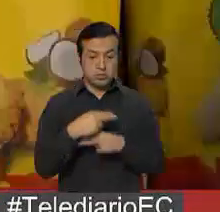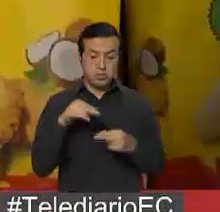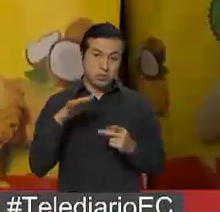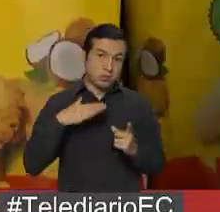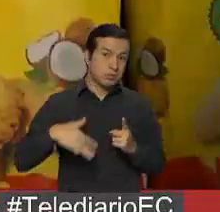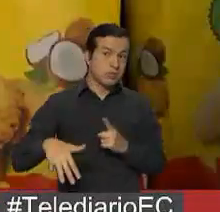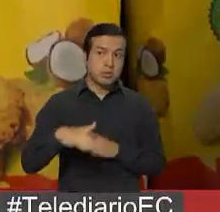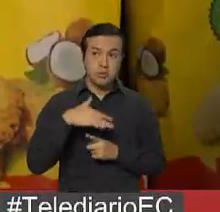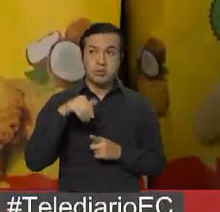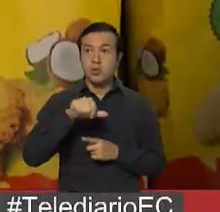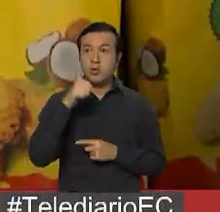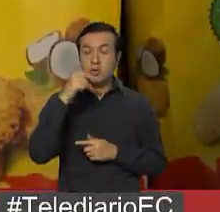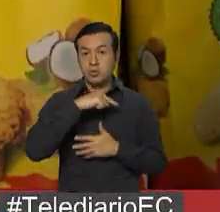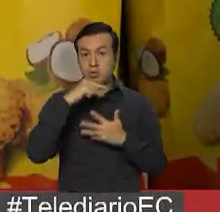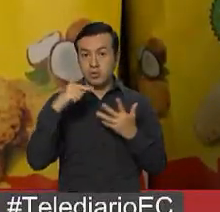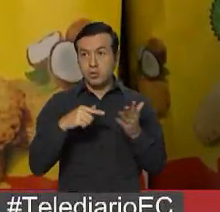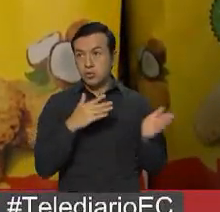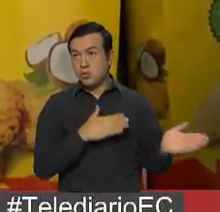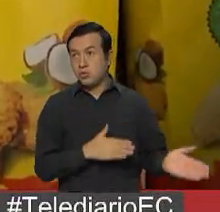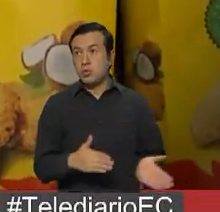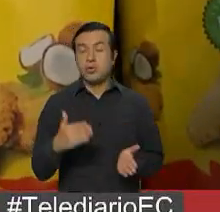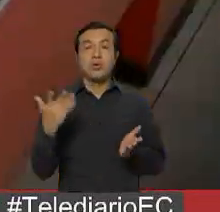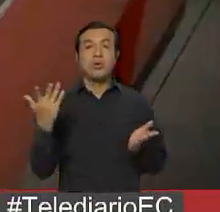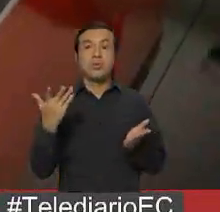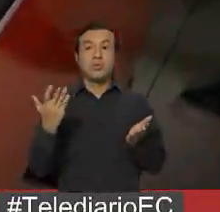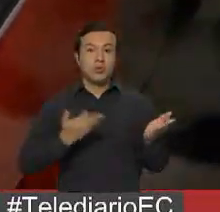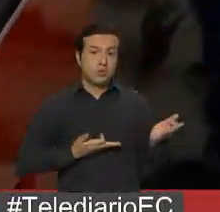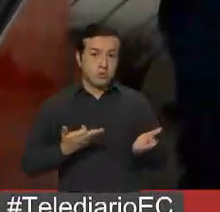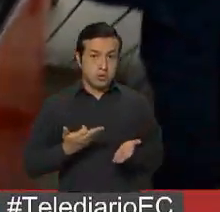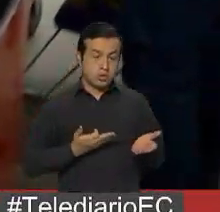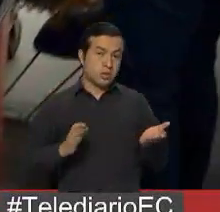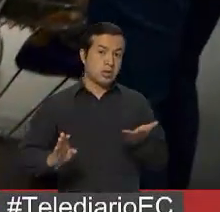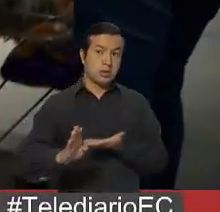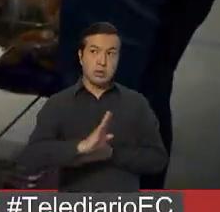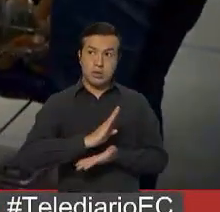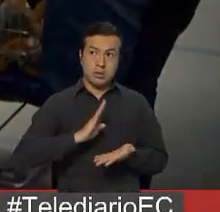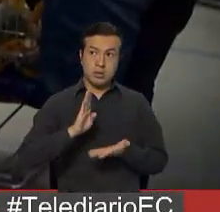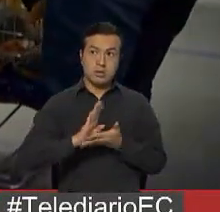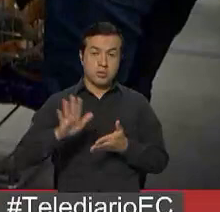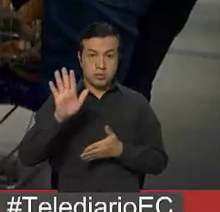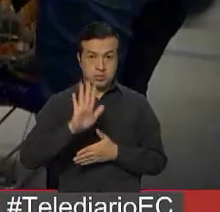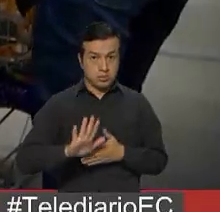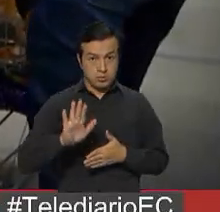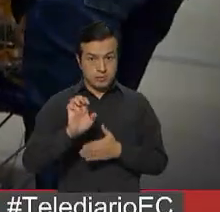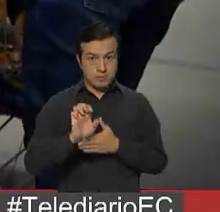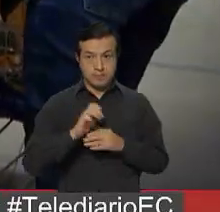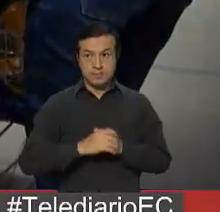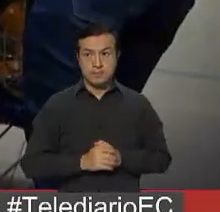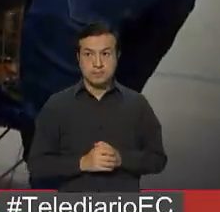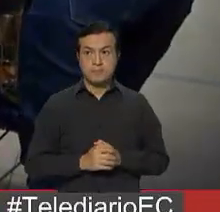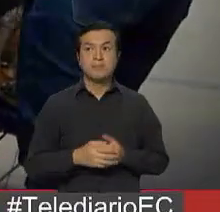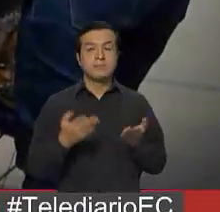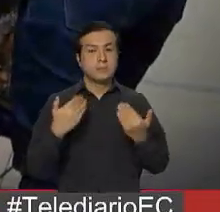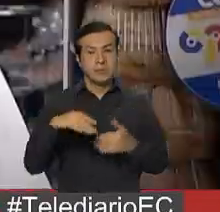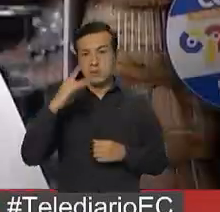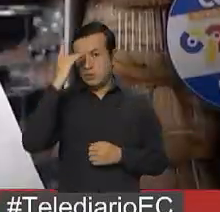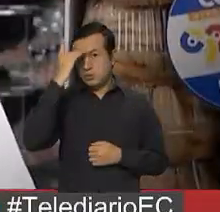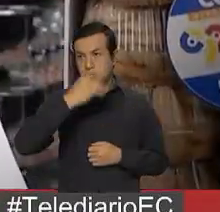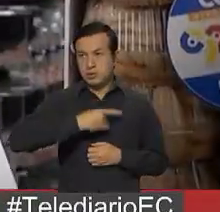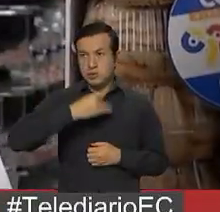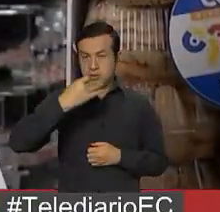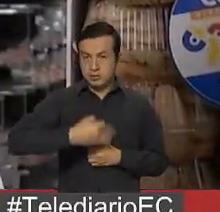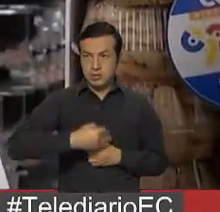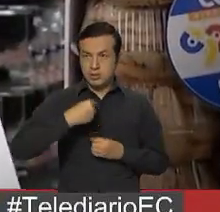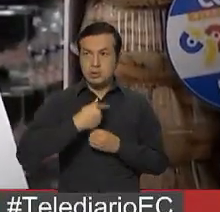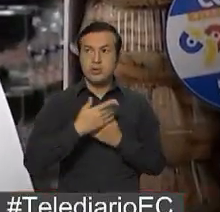y en otros puntos de venta como tiendas de barrio y micro mercados a nivel nacional estamos decidido a